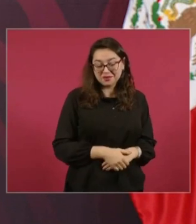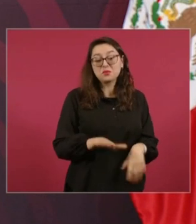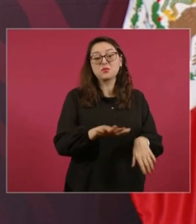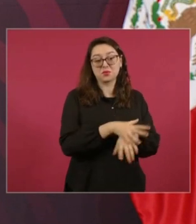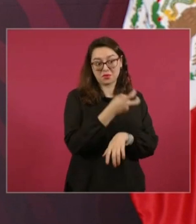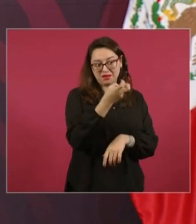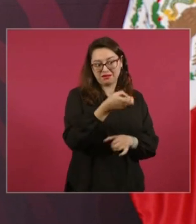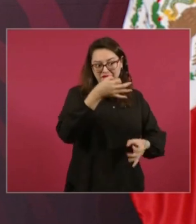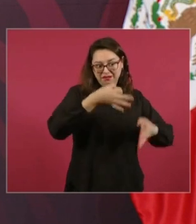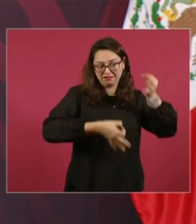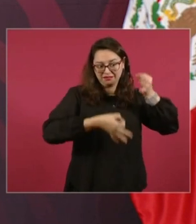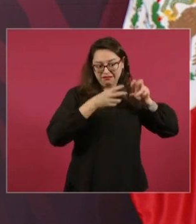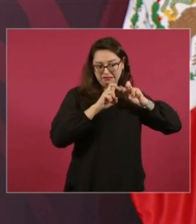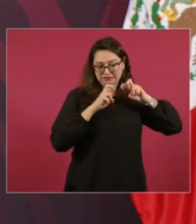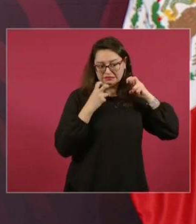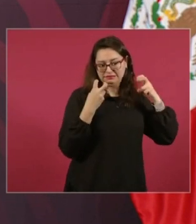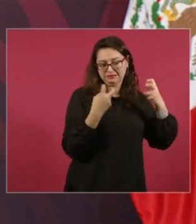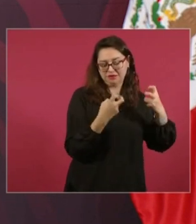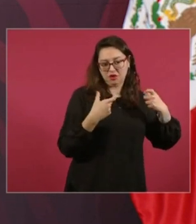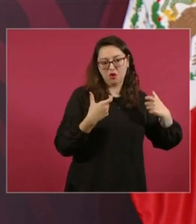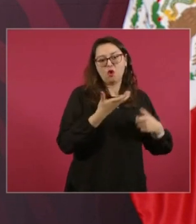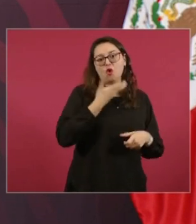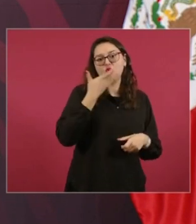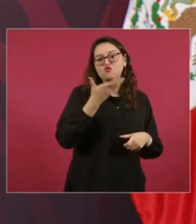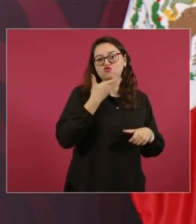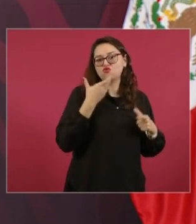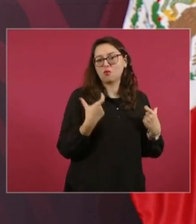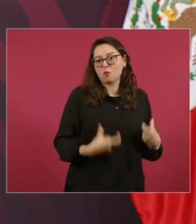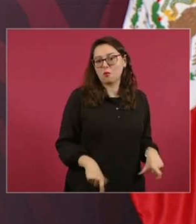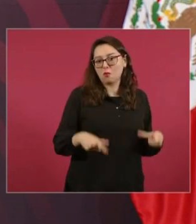¿Y qué decían?